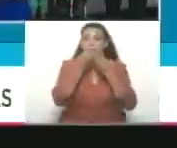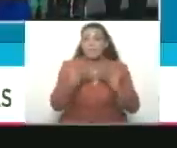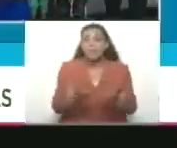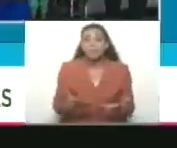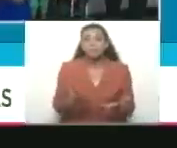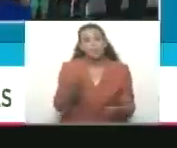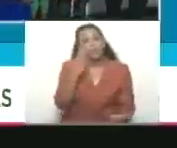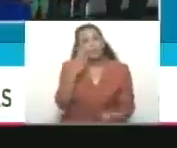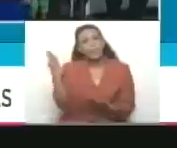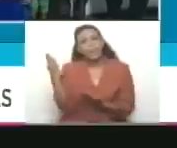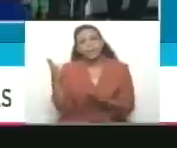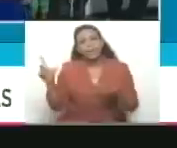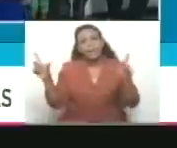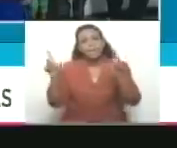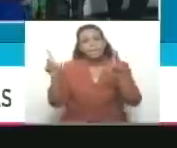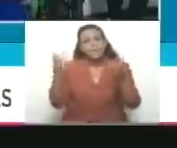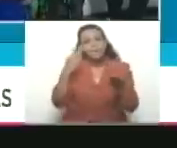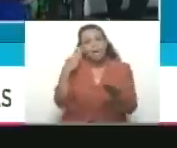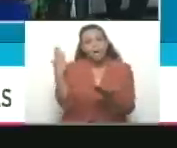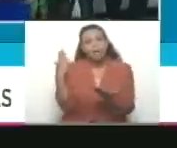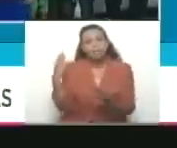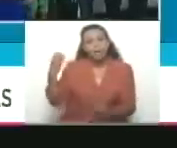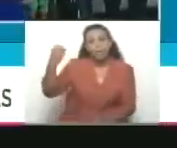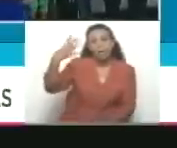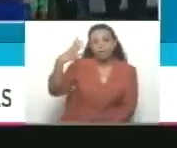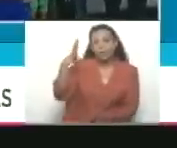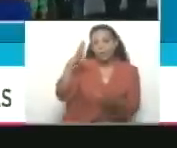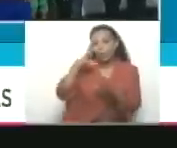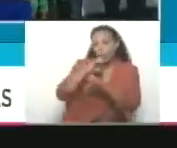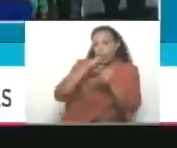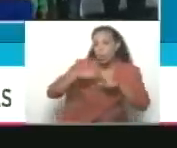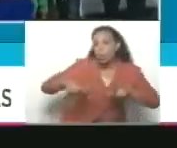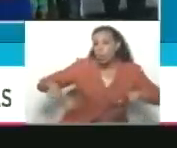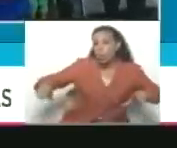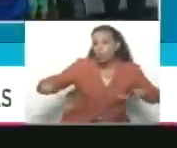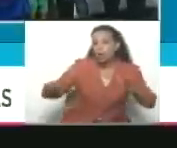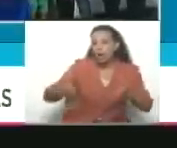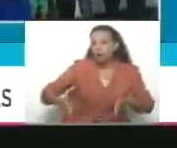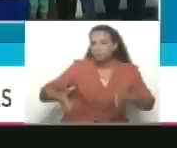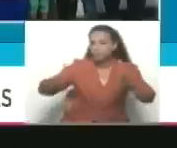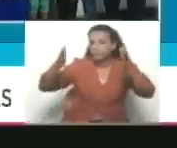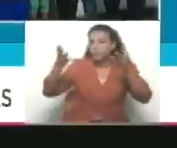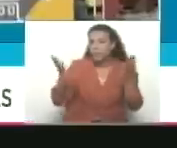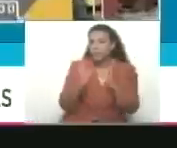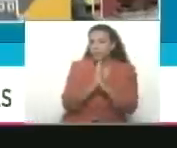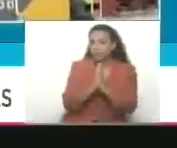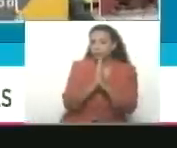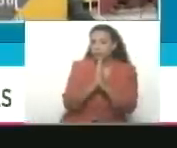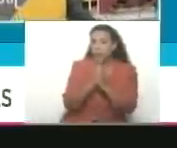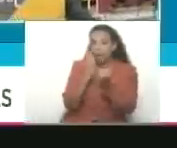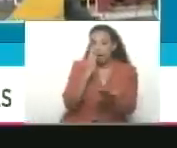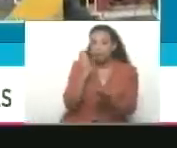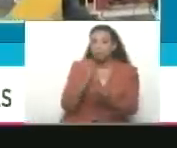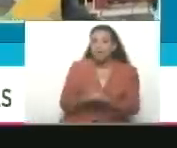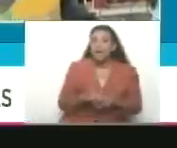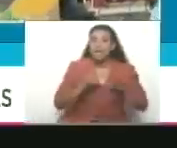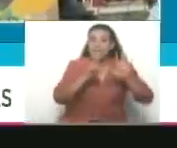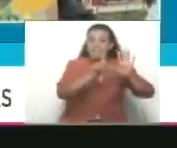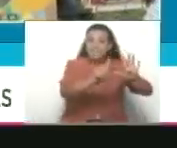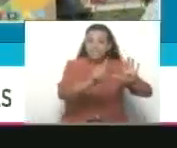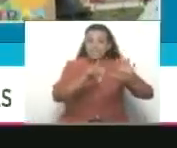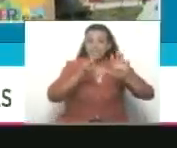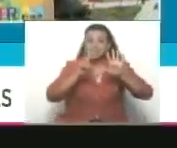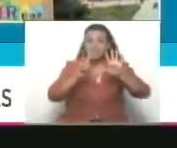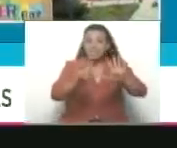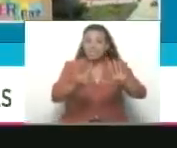muéstrenme imágenes iluminadas del edificio por favor 67